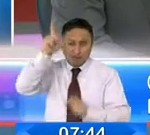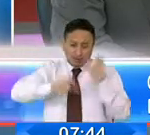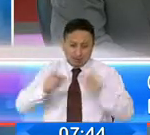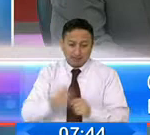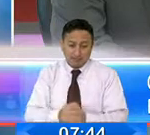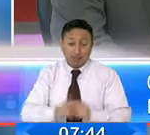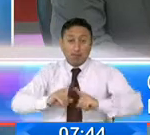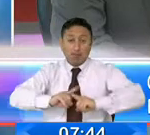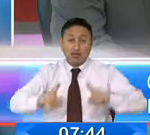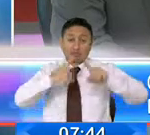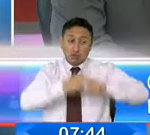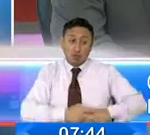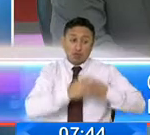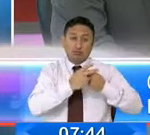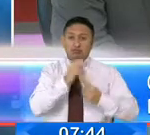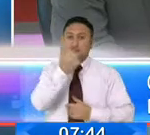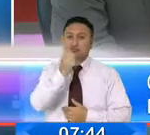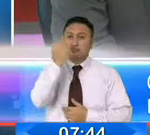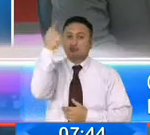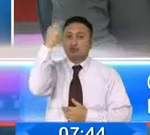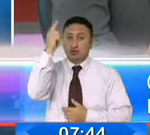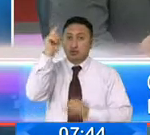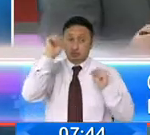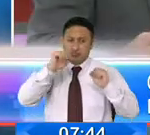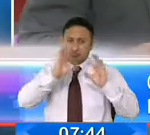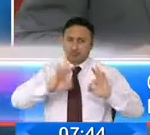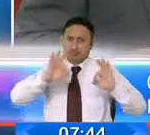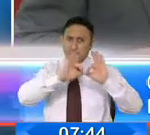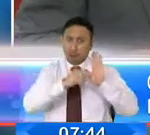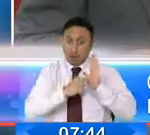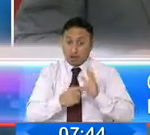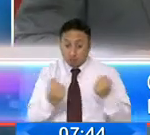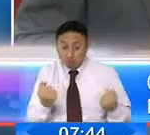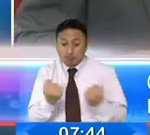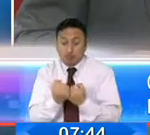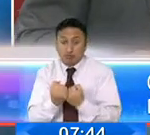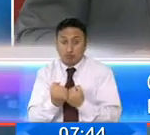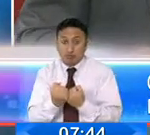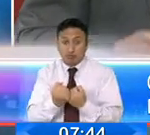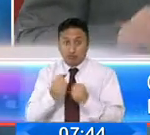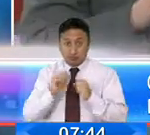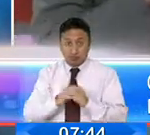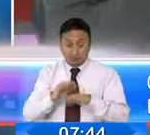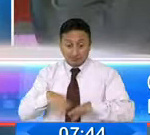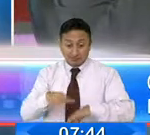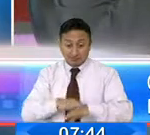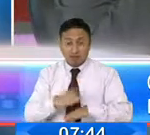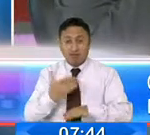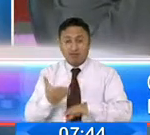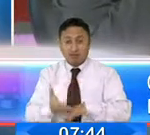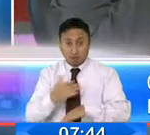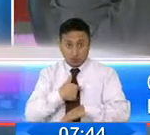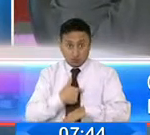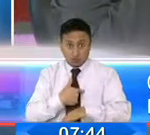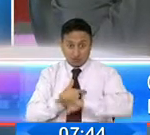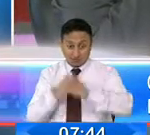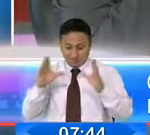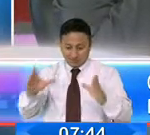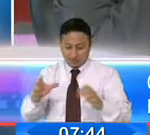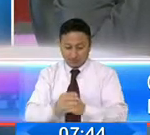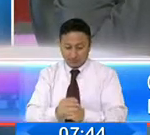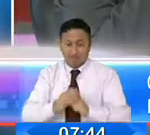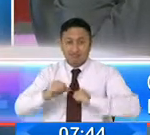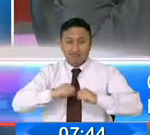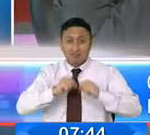arranque inicial de 10 millones, Roberto, es importante. Estamos ya incluso gestionando más recursos para que puedan alimentar